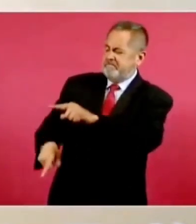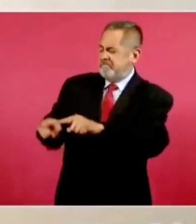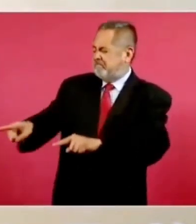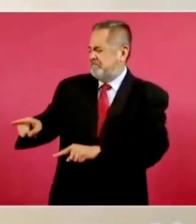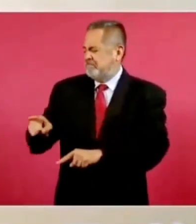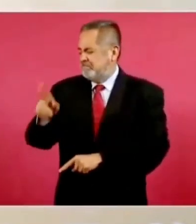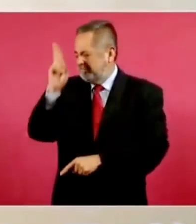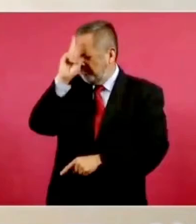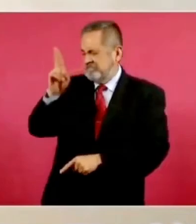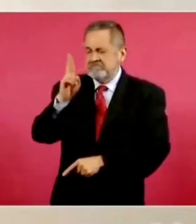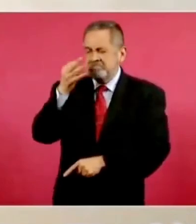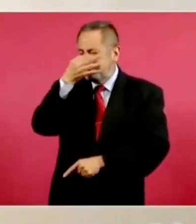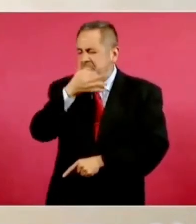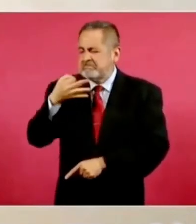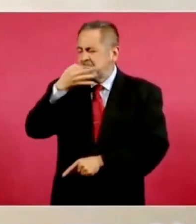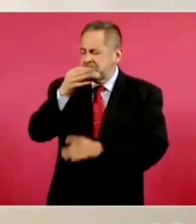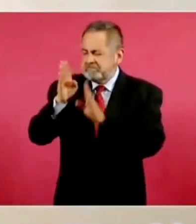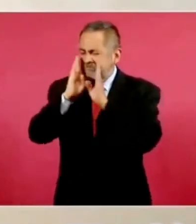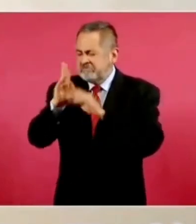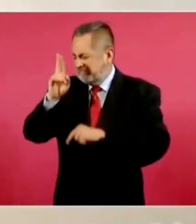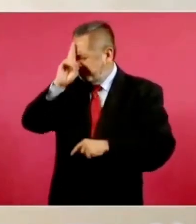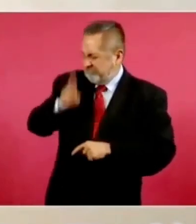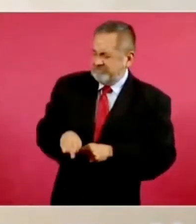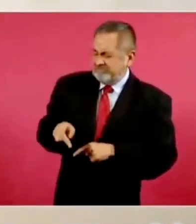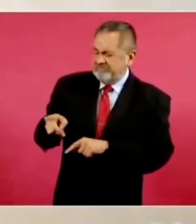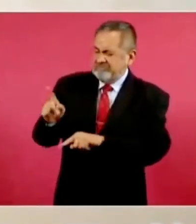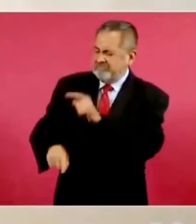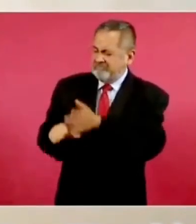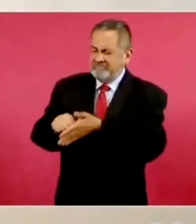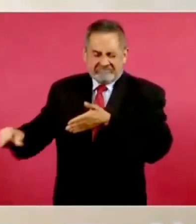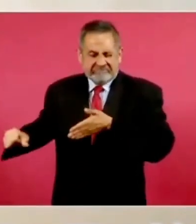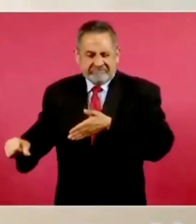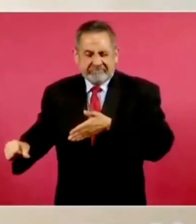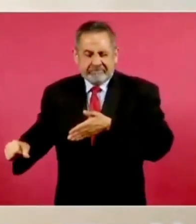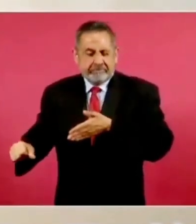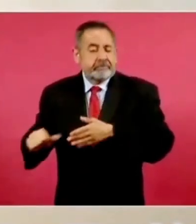y la manera en que lo asesinan.